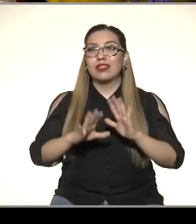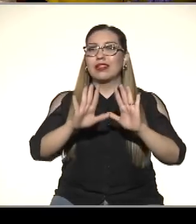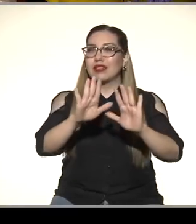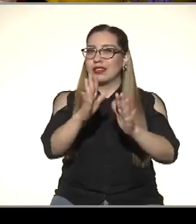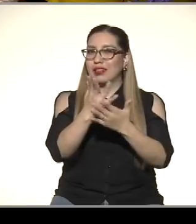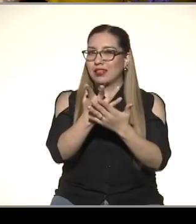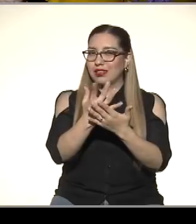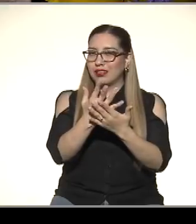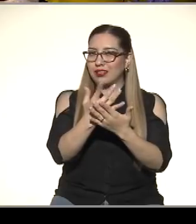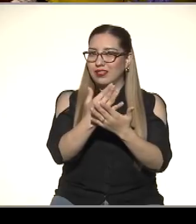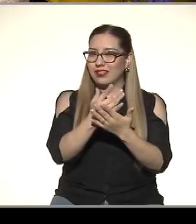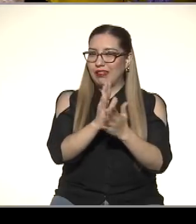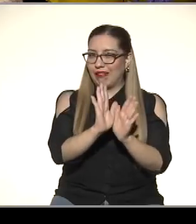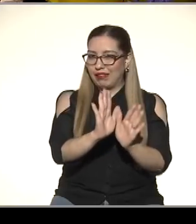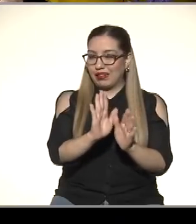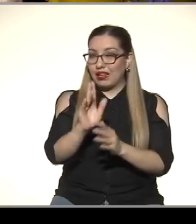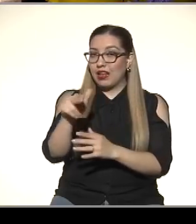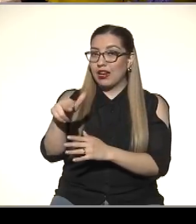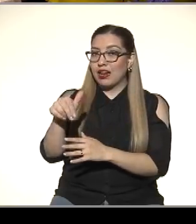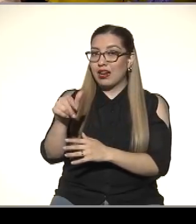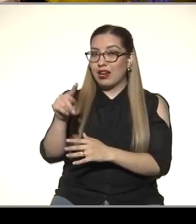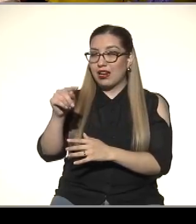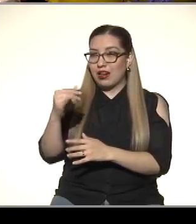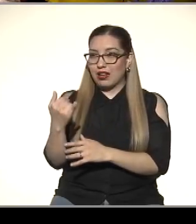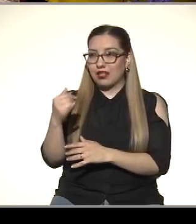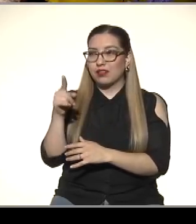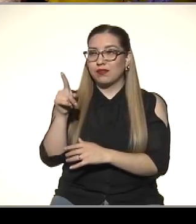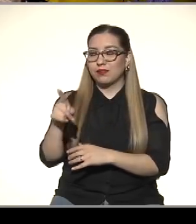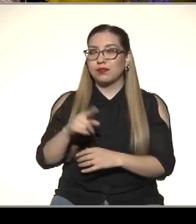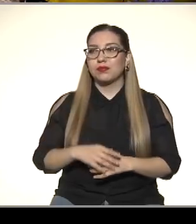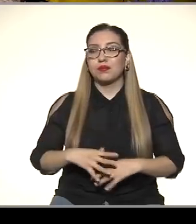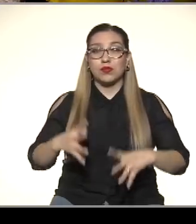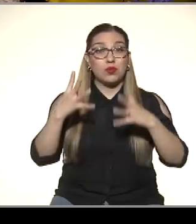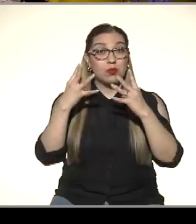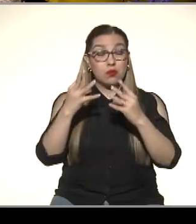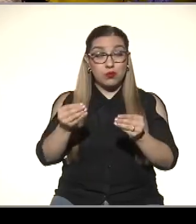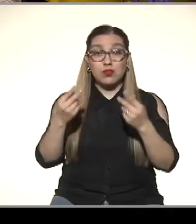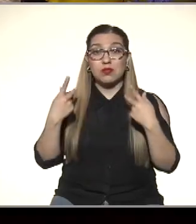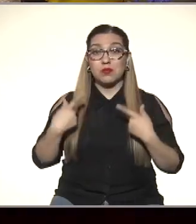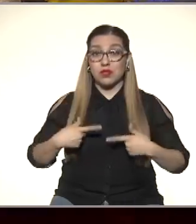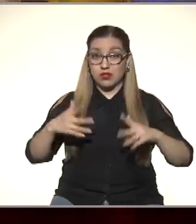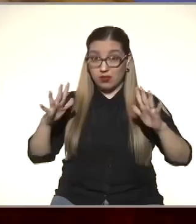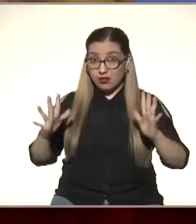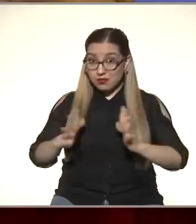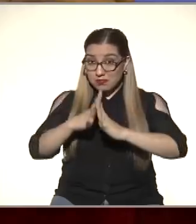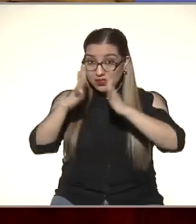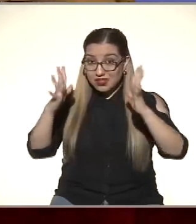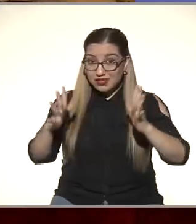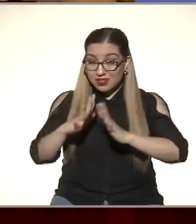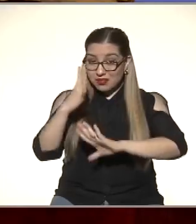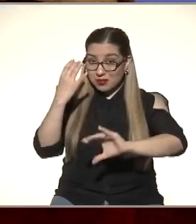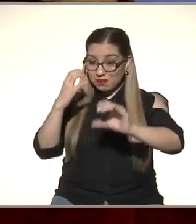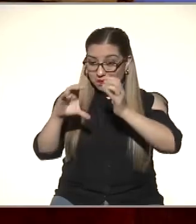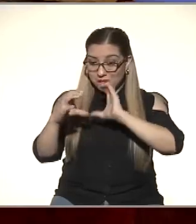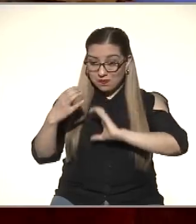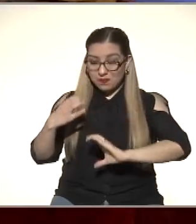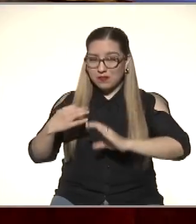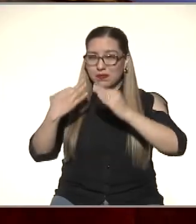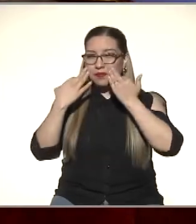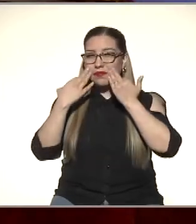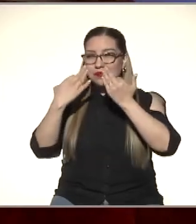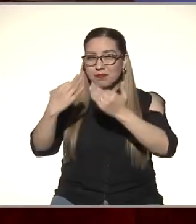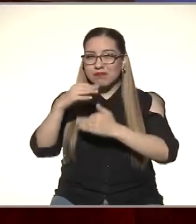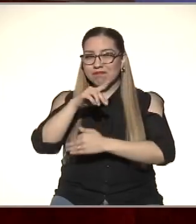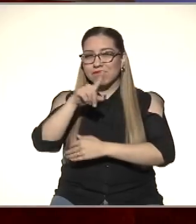ir con Nati, que tiene comentarios. A ver, y ahorita vamos a las grietas otra vez. Mucha participación de la audiencia y sobre todo testimonios que nos están contando cómo